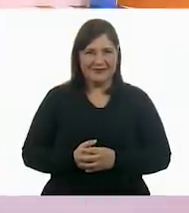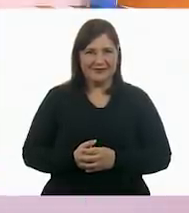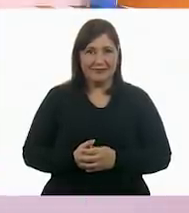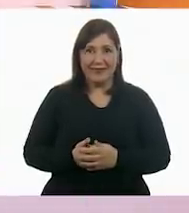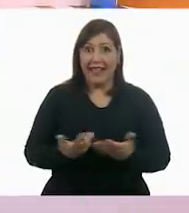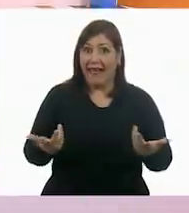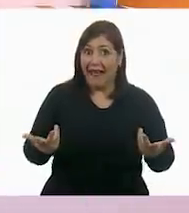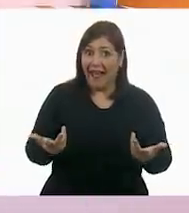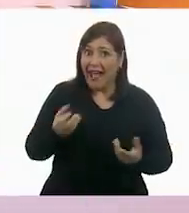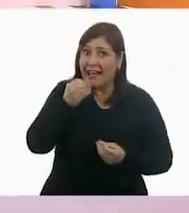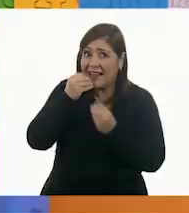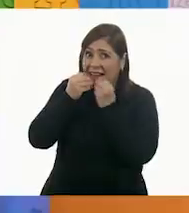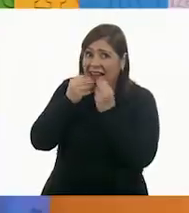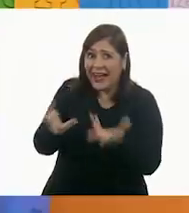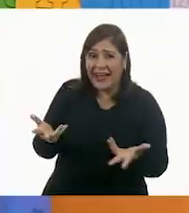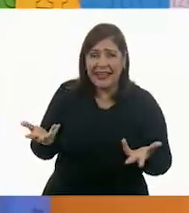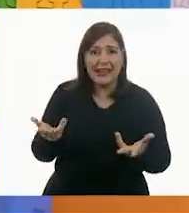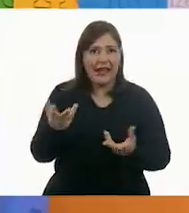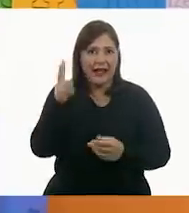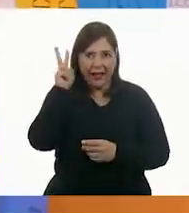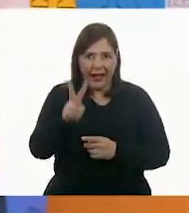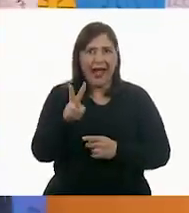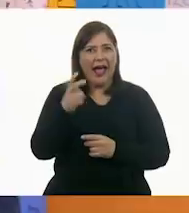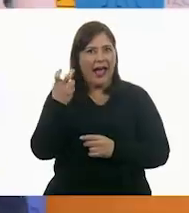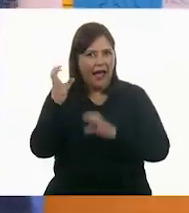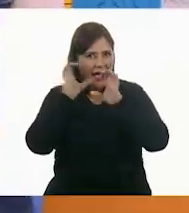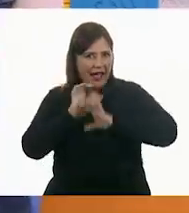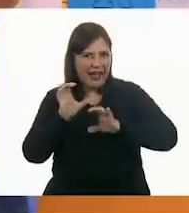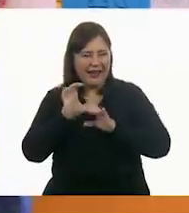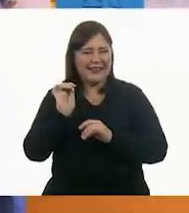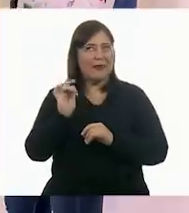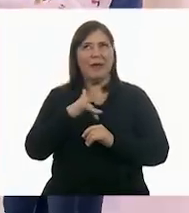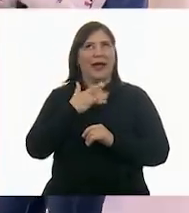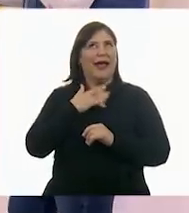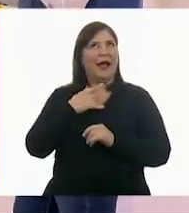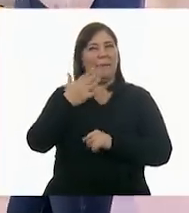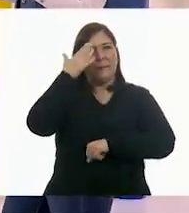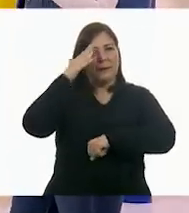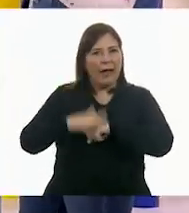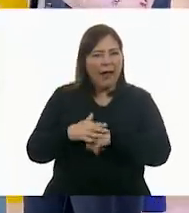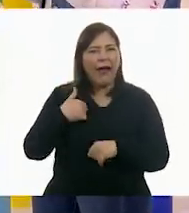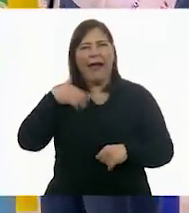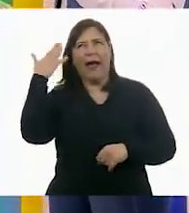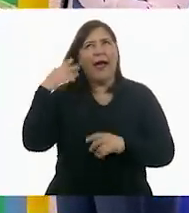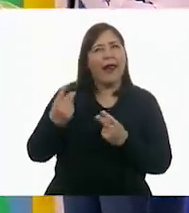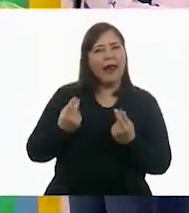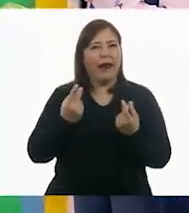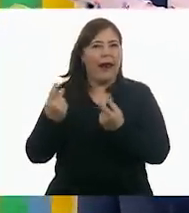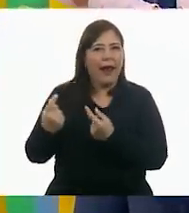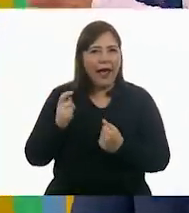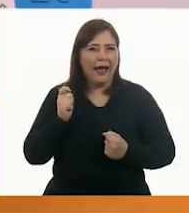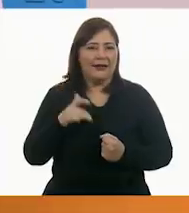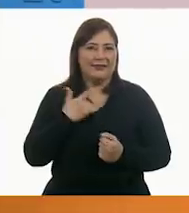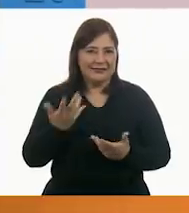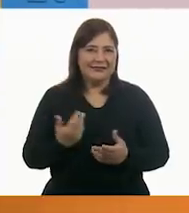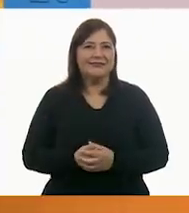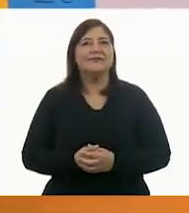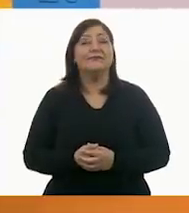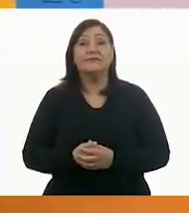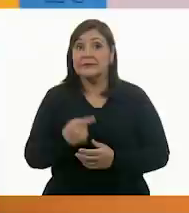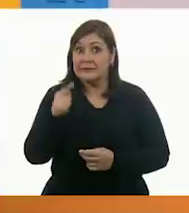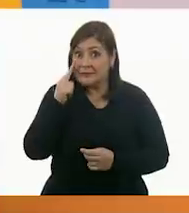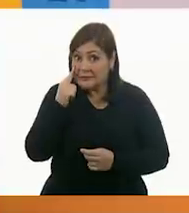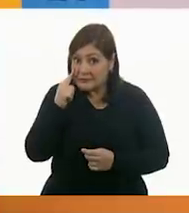¡Ay, sí. Oh, qué tal? Padre! Está pegajosa la canción, ¿verdad? Sí, yo no la olvidé. Pero fíjate, si te